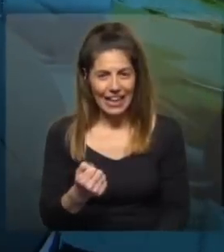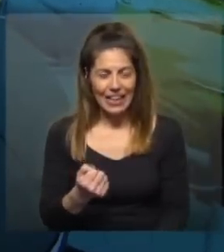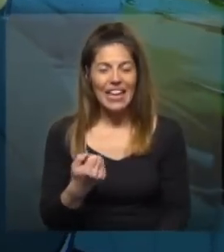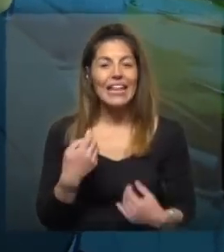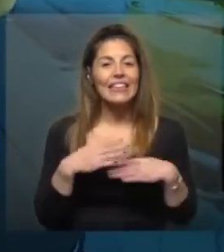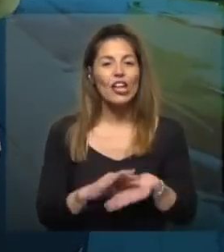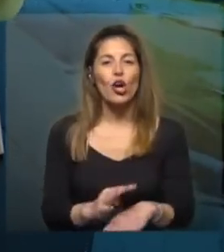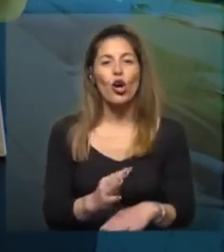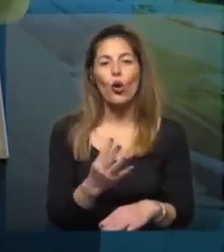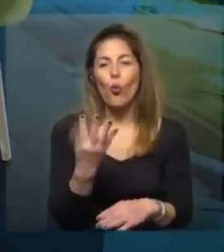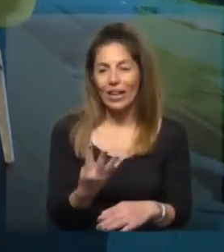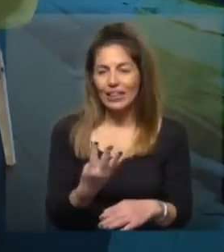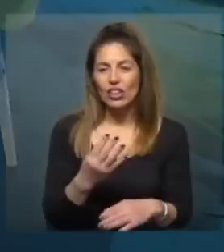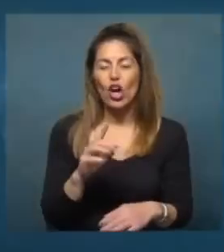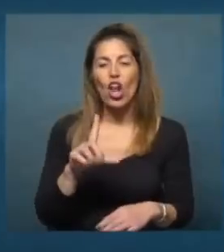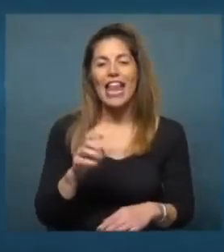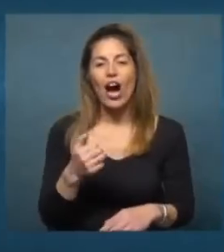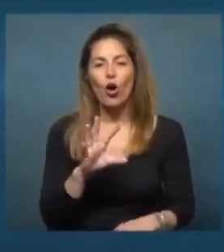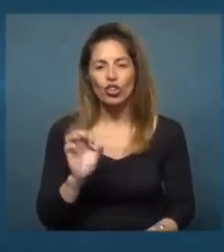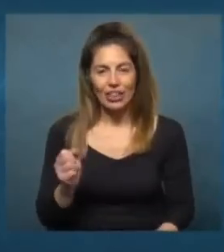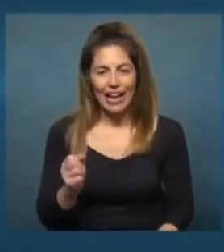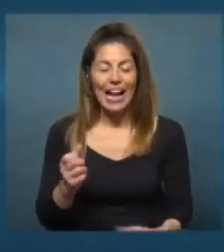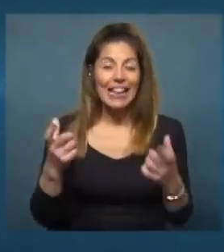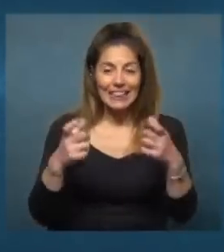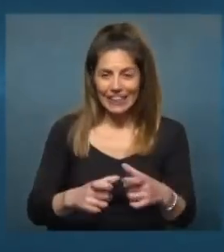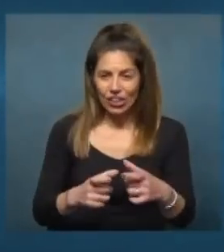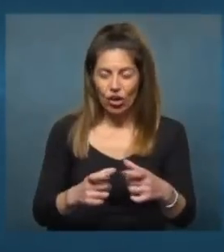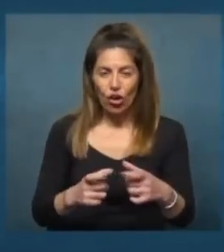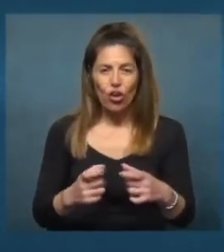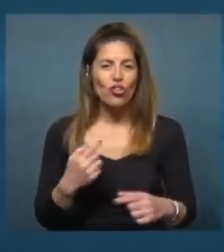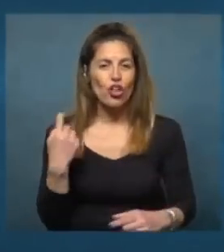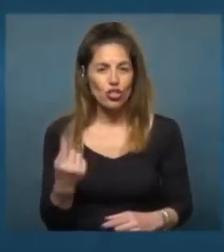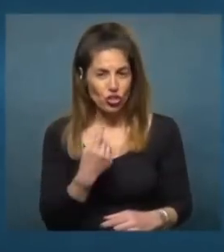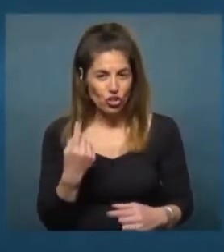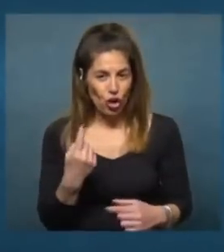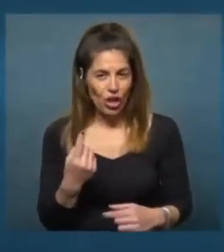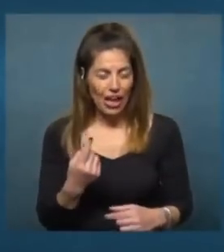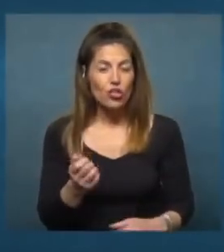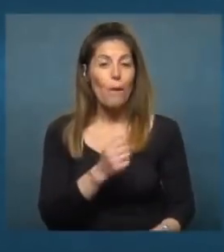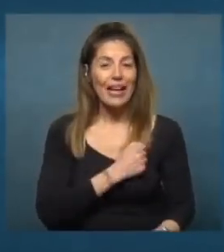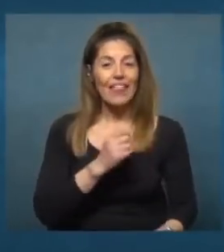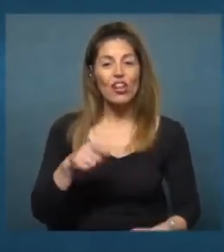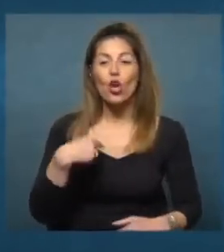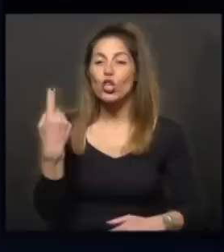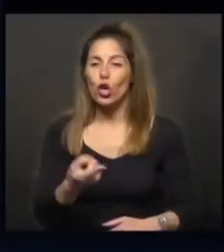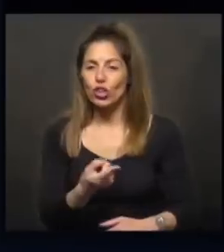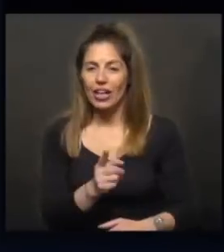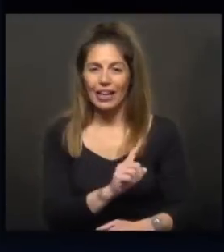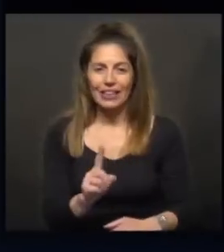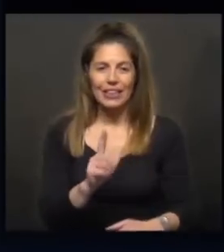cuarteto de vocal la otra los discos solistas soy soy sola soy yo soy pecadora soy otra y no